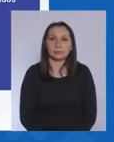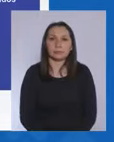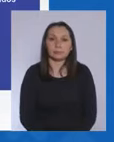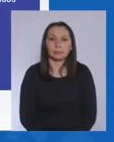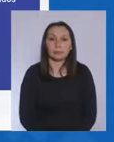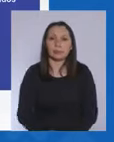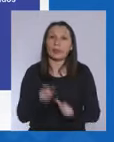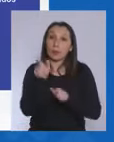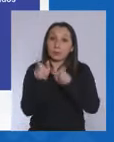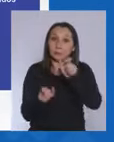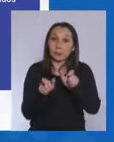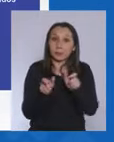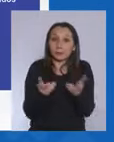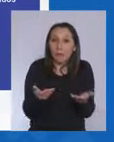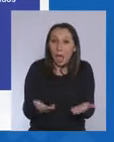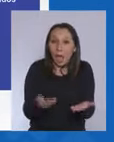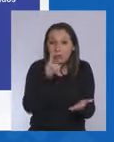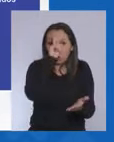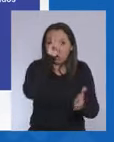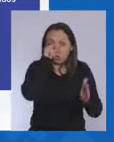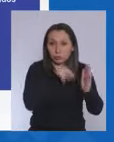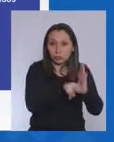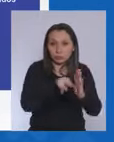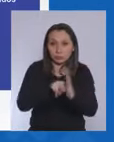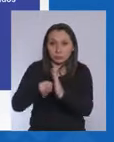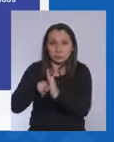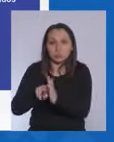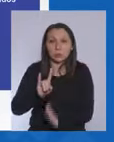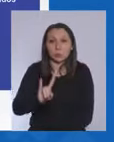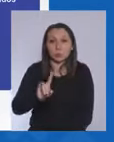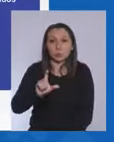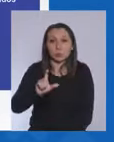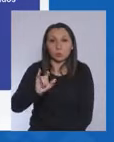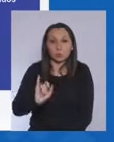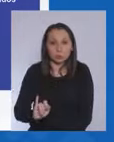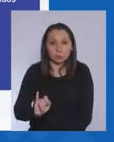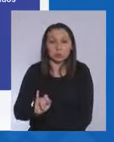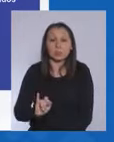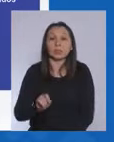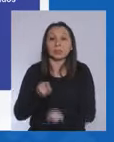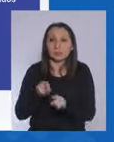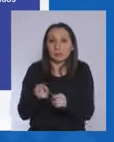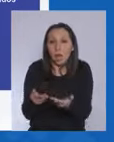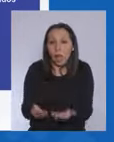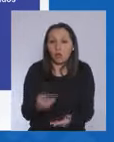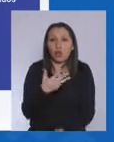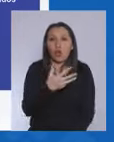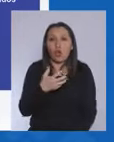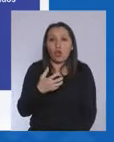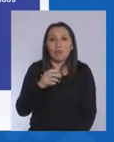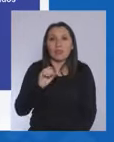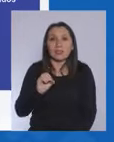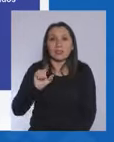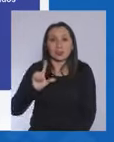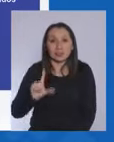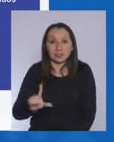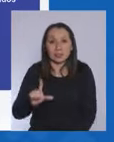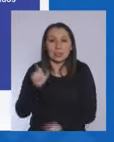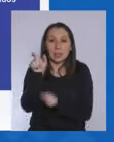en cuanto a las personas que se encuentran hospitalizadas en las unidades de cuidados intensivos al día de hoy se encuentran 907